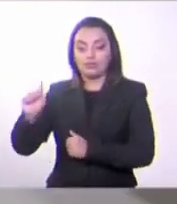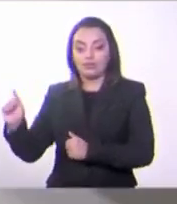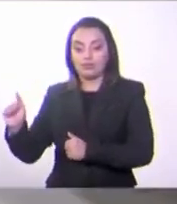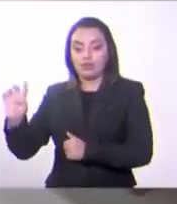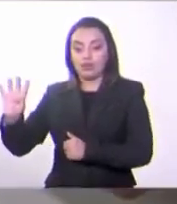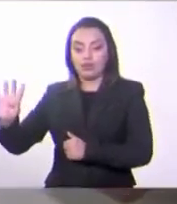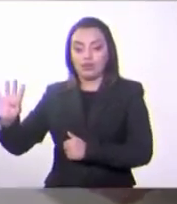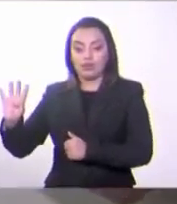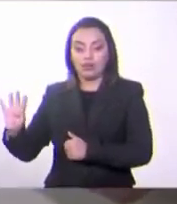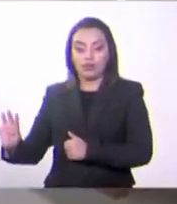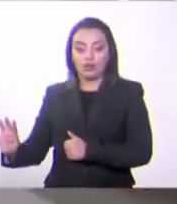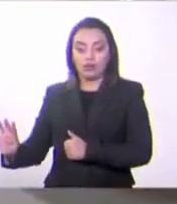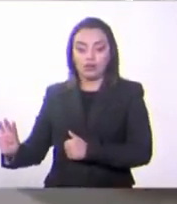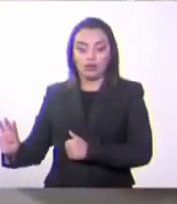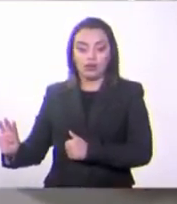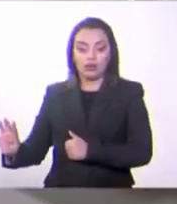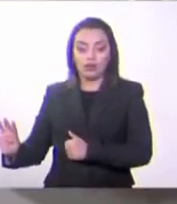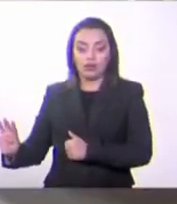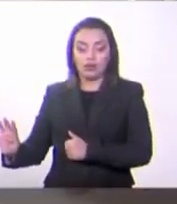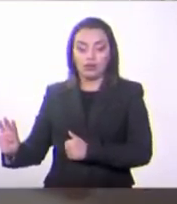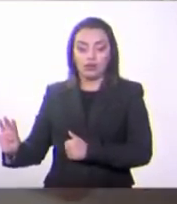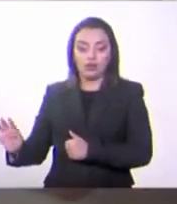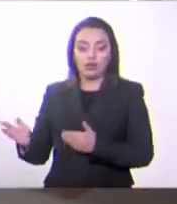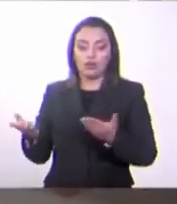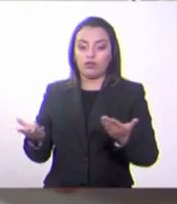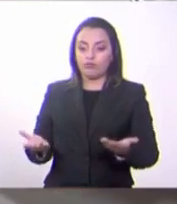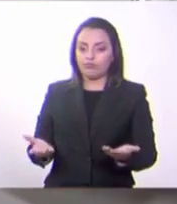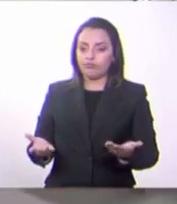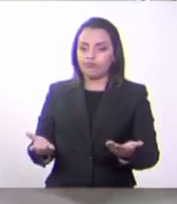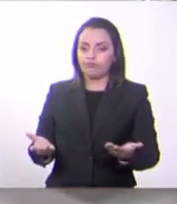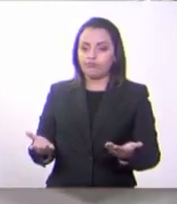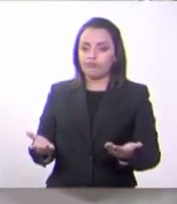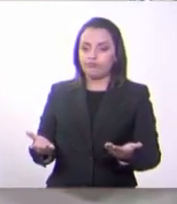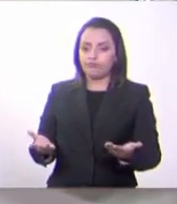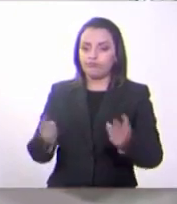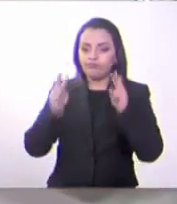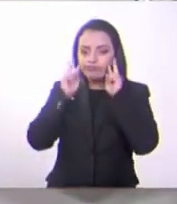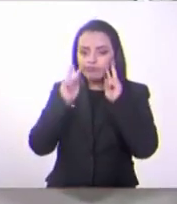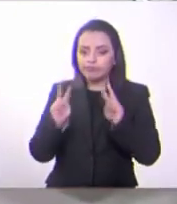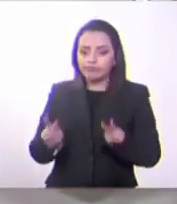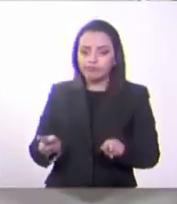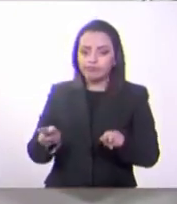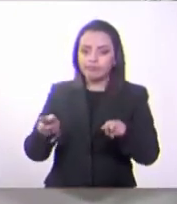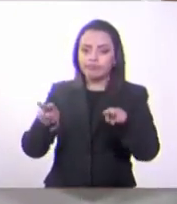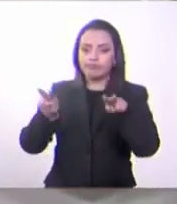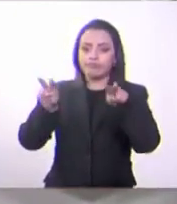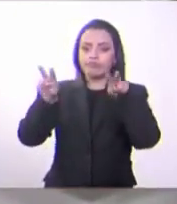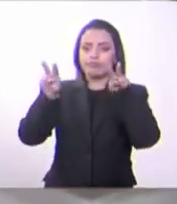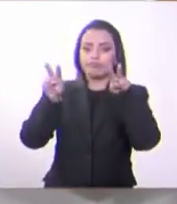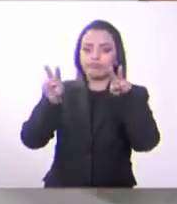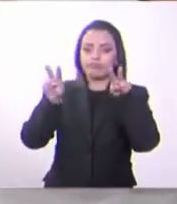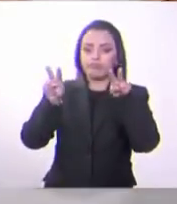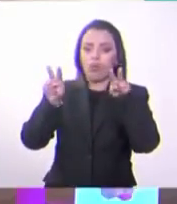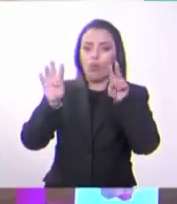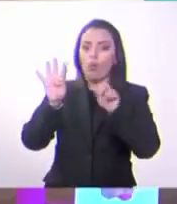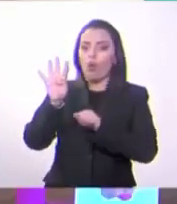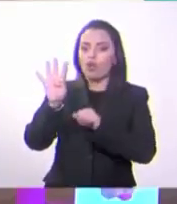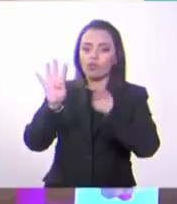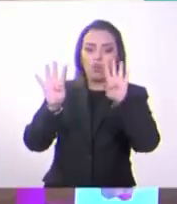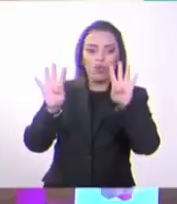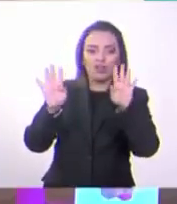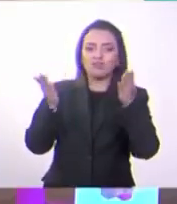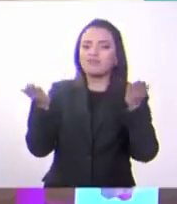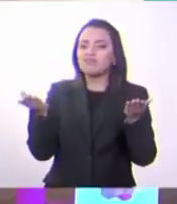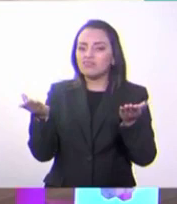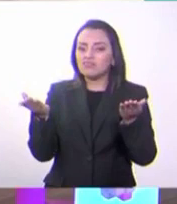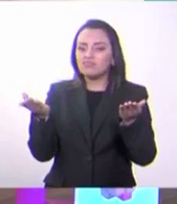Gráficamente tengo 2 y menos 2, de tal manera que al evaluarlos, ambos me dan 4. Entonces, Ana, no